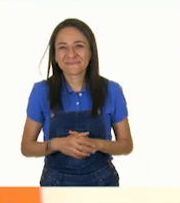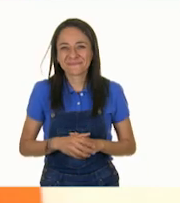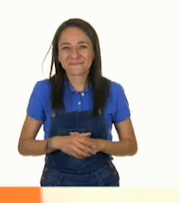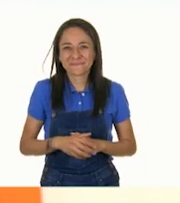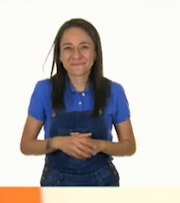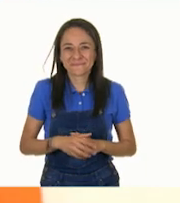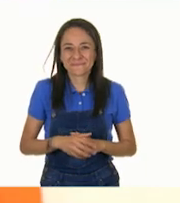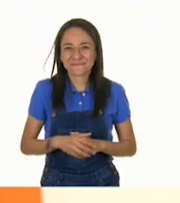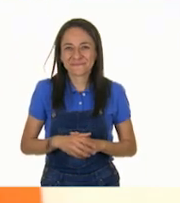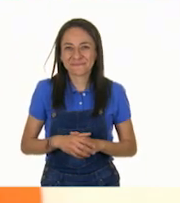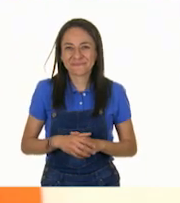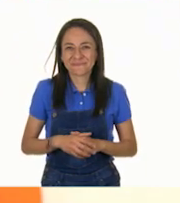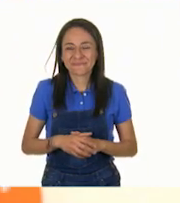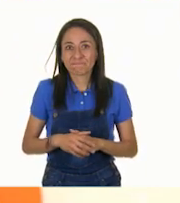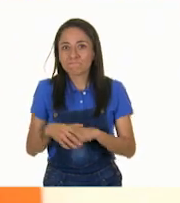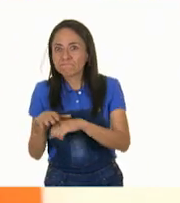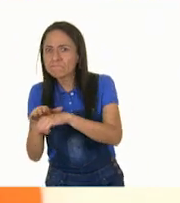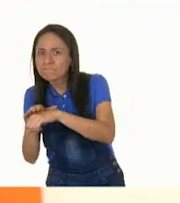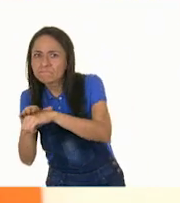yo yo